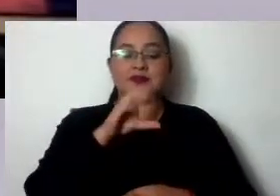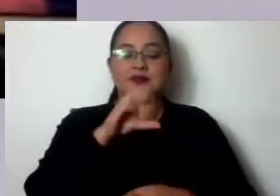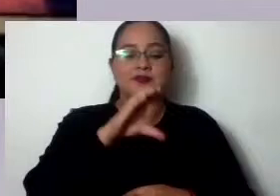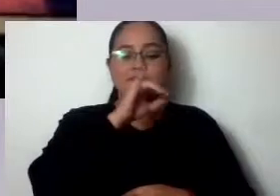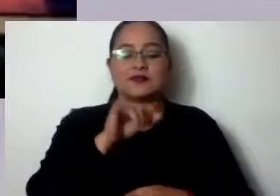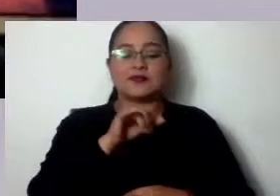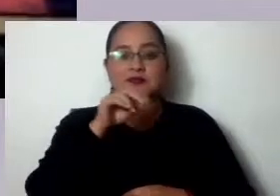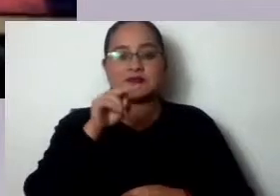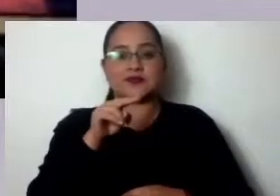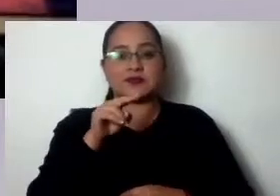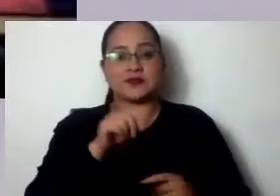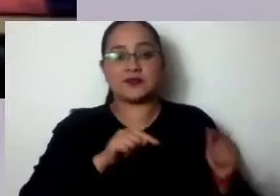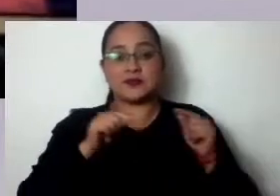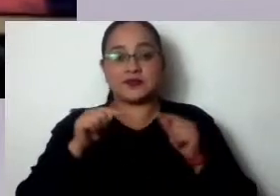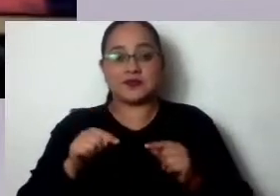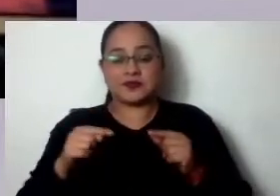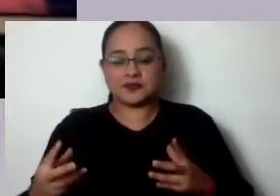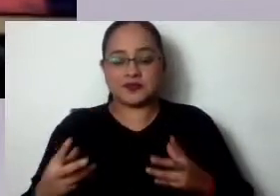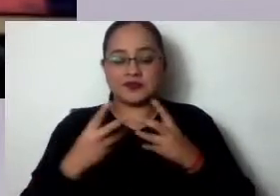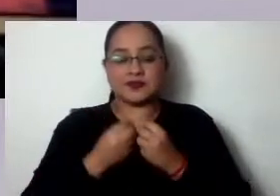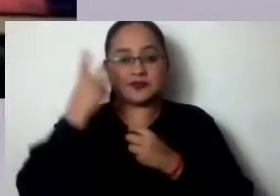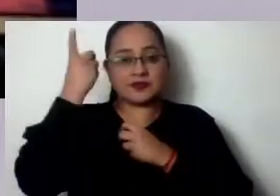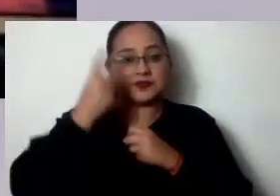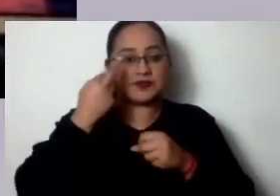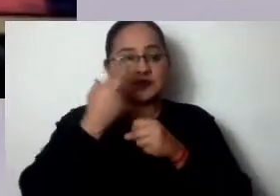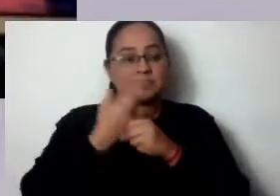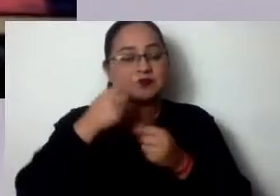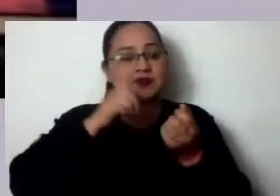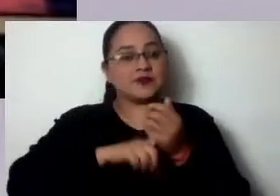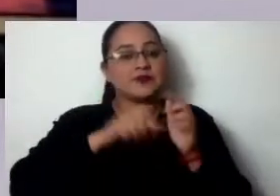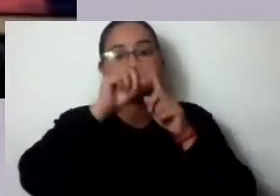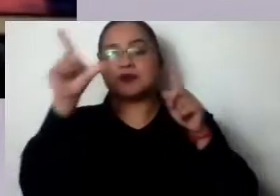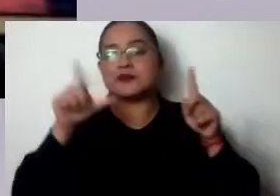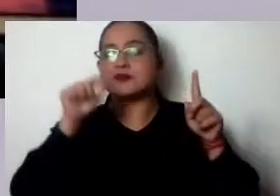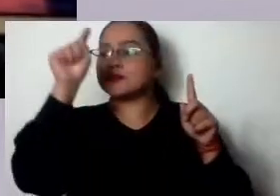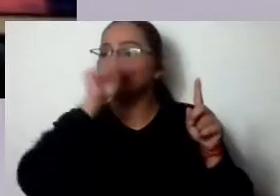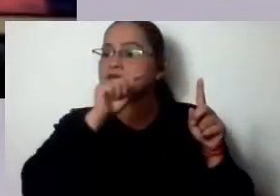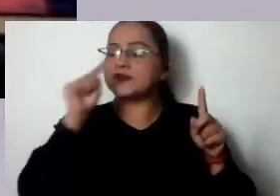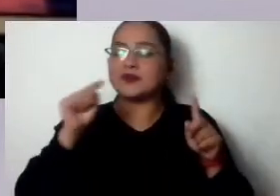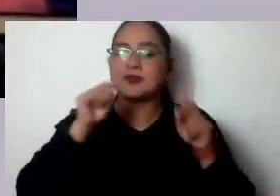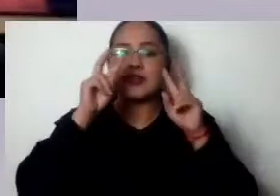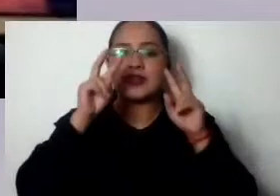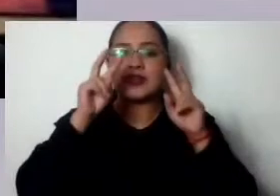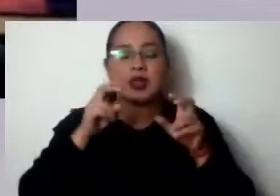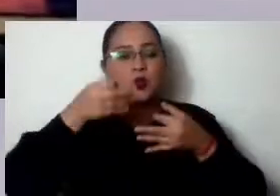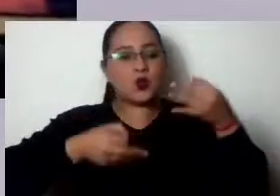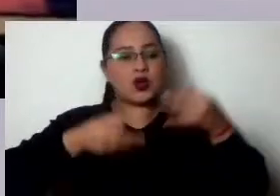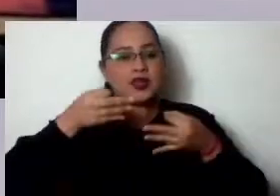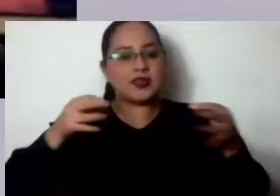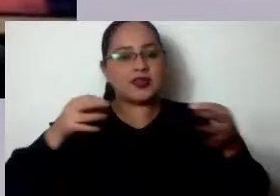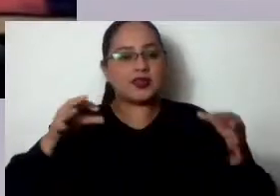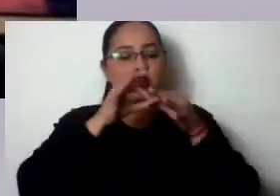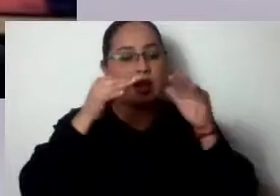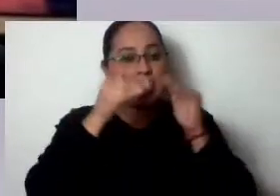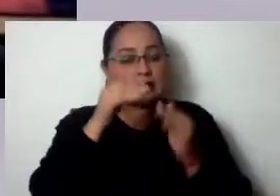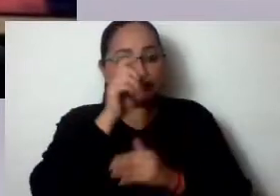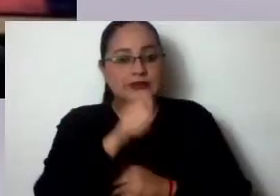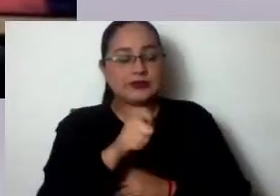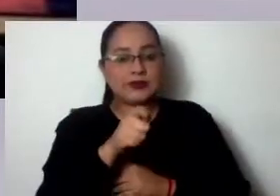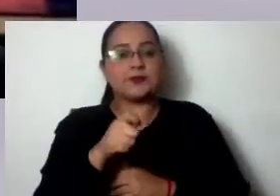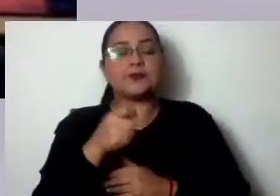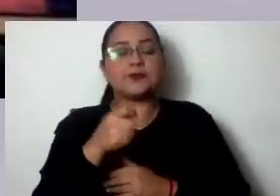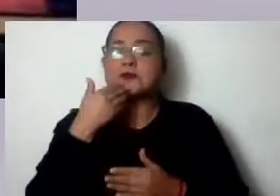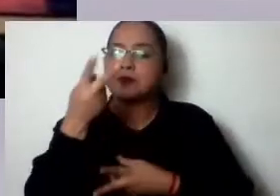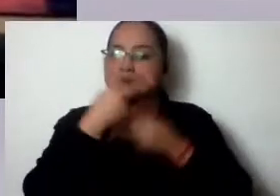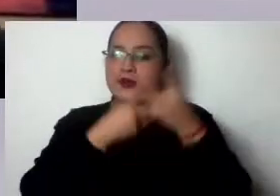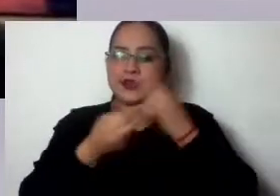a través de la dirección general de casas de la cultura jurídica tiene el honor de darle la bienvenida y presenta récord ponencia